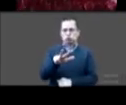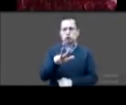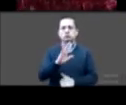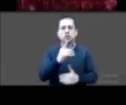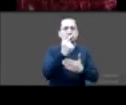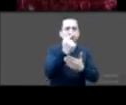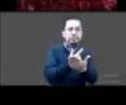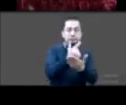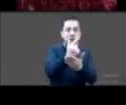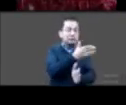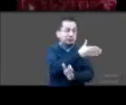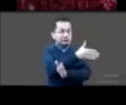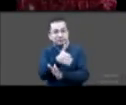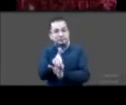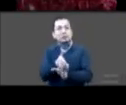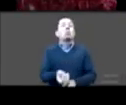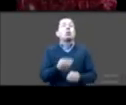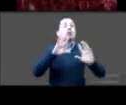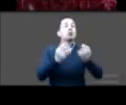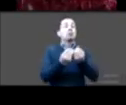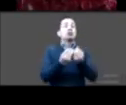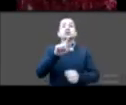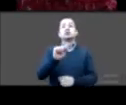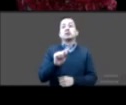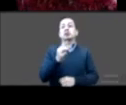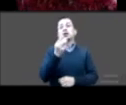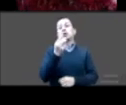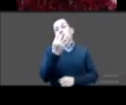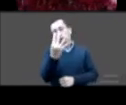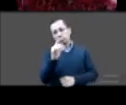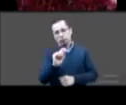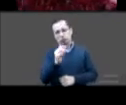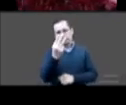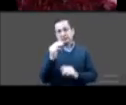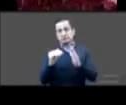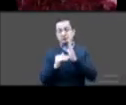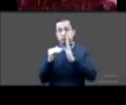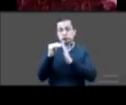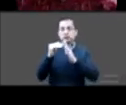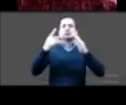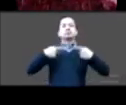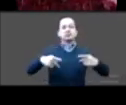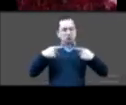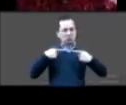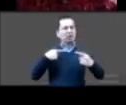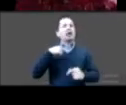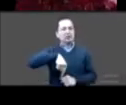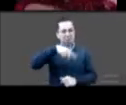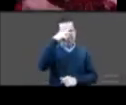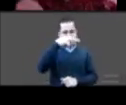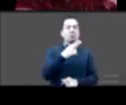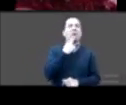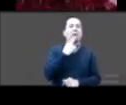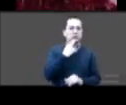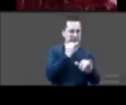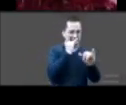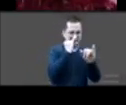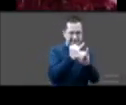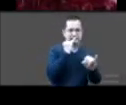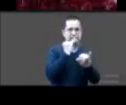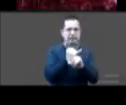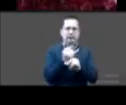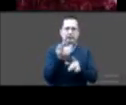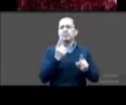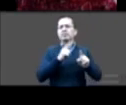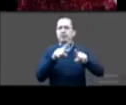momento 74.3 millones de personas usuarias de Internet en México, distribuidas las